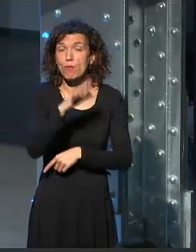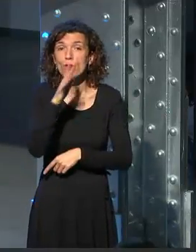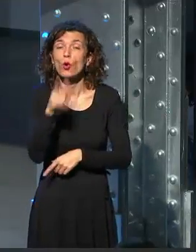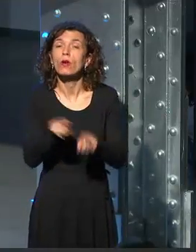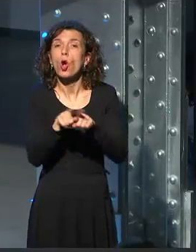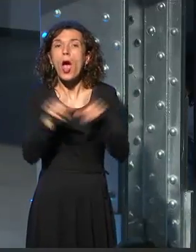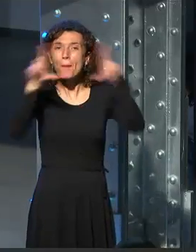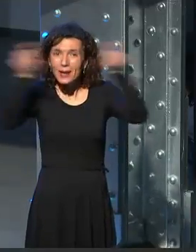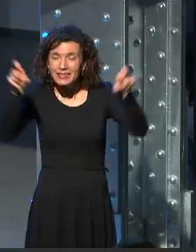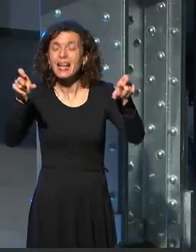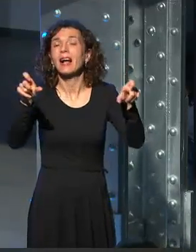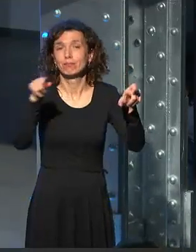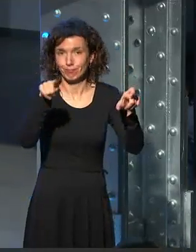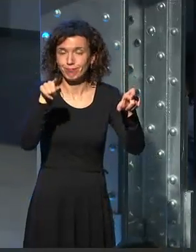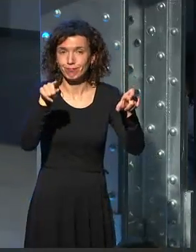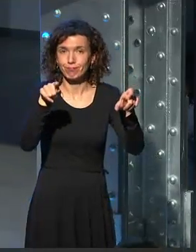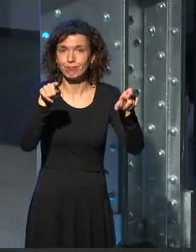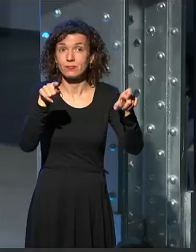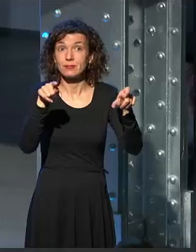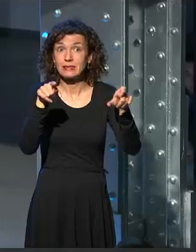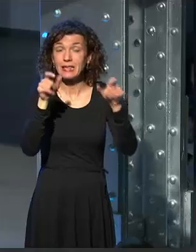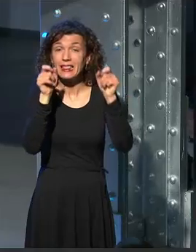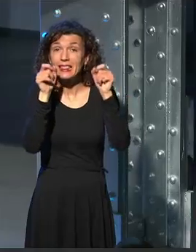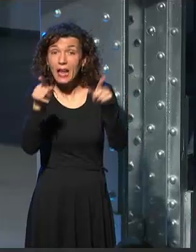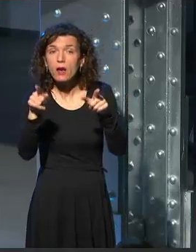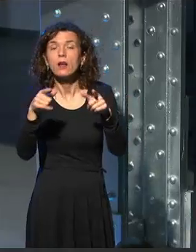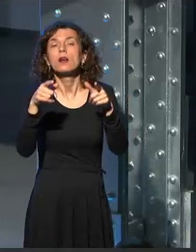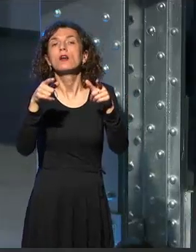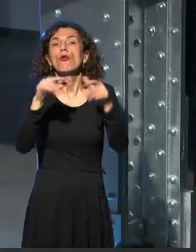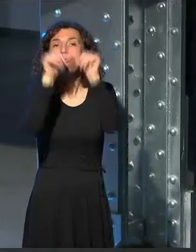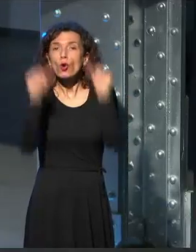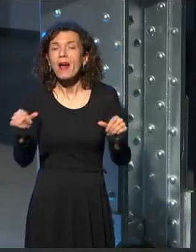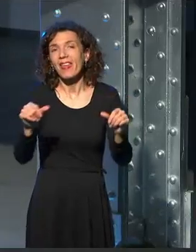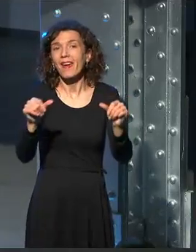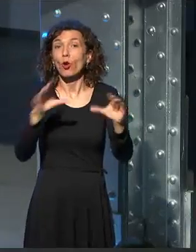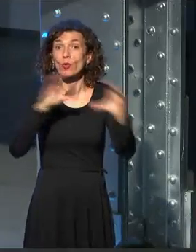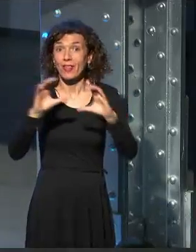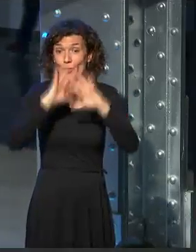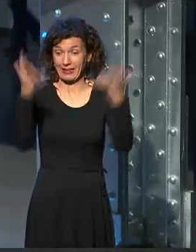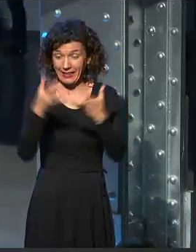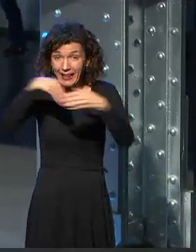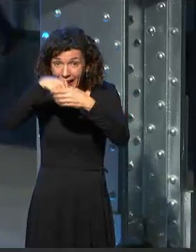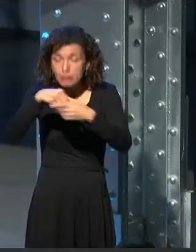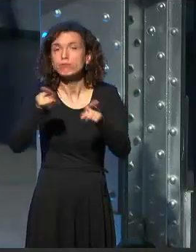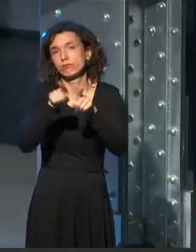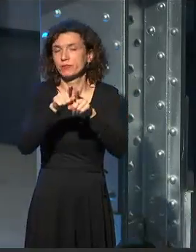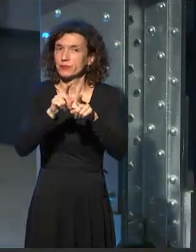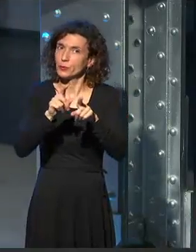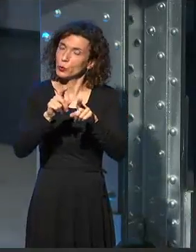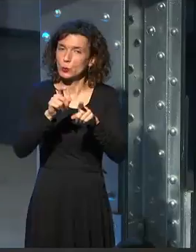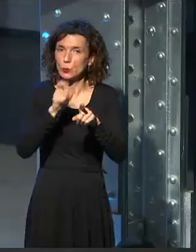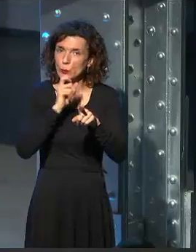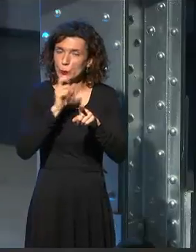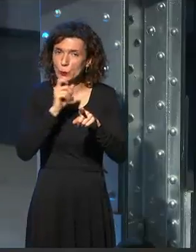las compañías que proporcionen estos mecanismos de comunicación vía Internet para poder